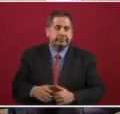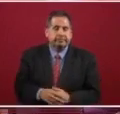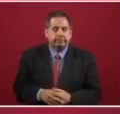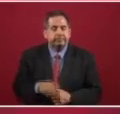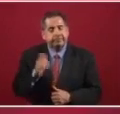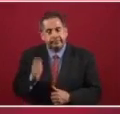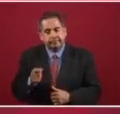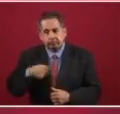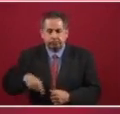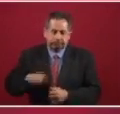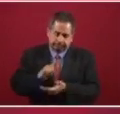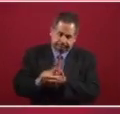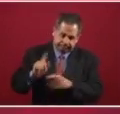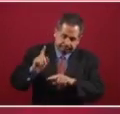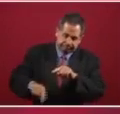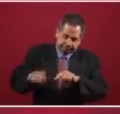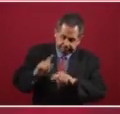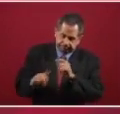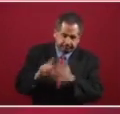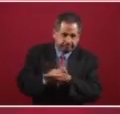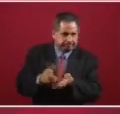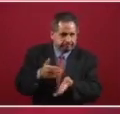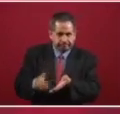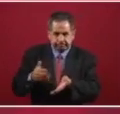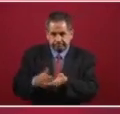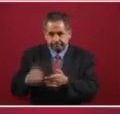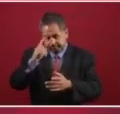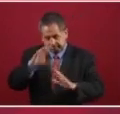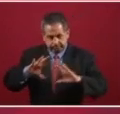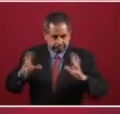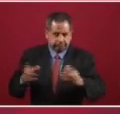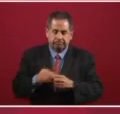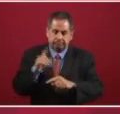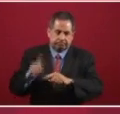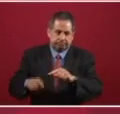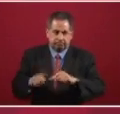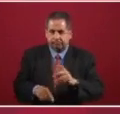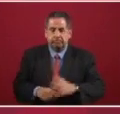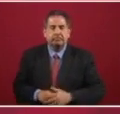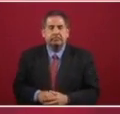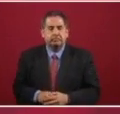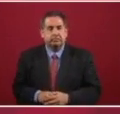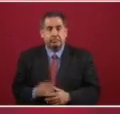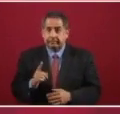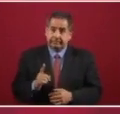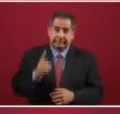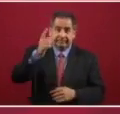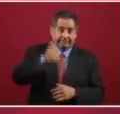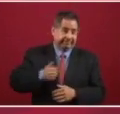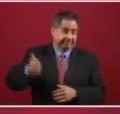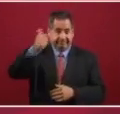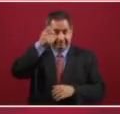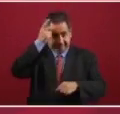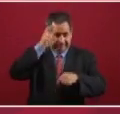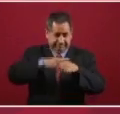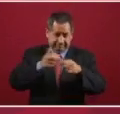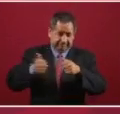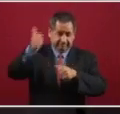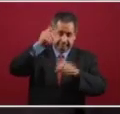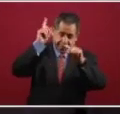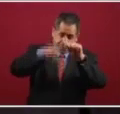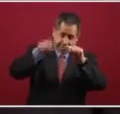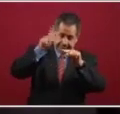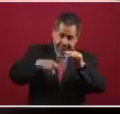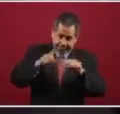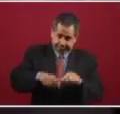Entonces, estamos limpiando el gobierno en su conjunto, de arriba hacia abajo.